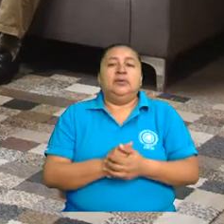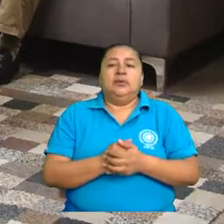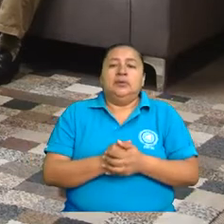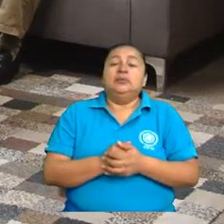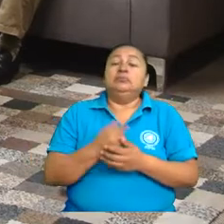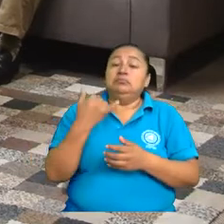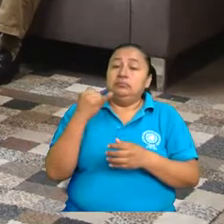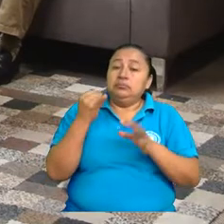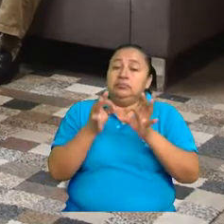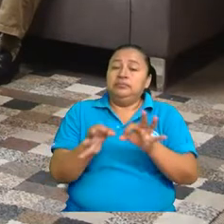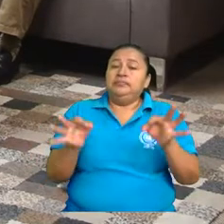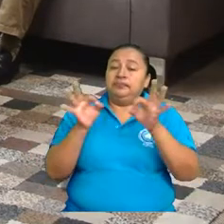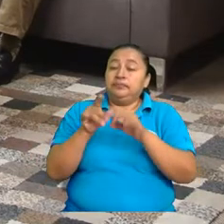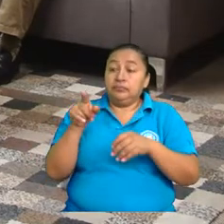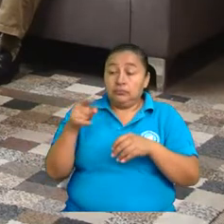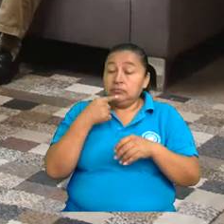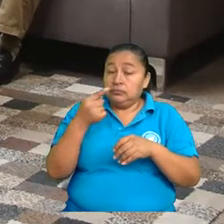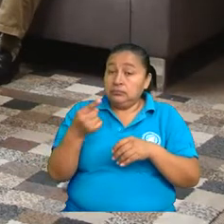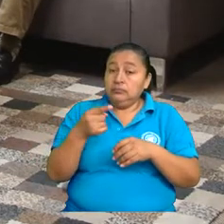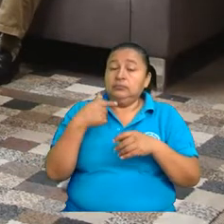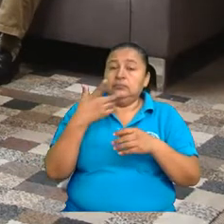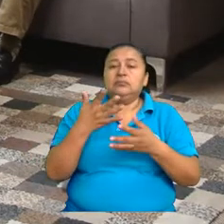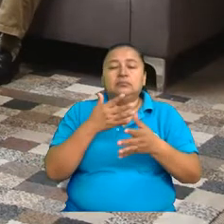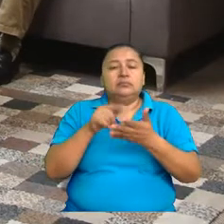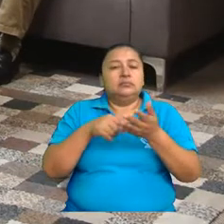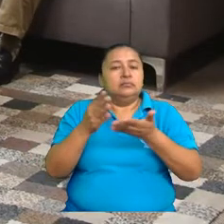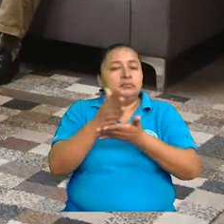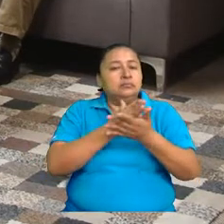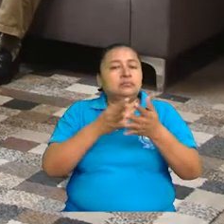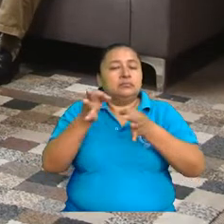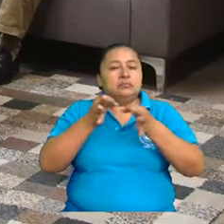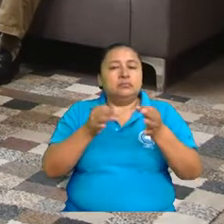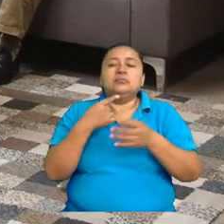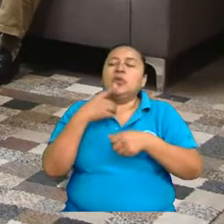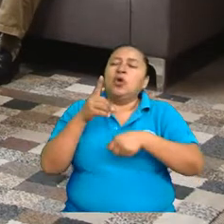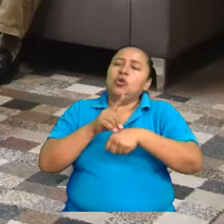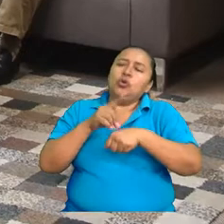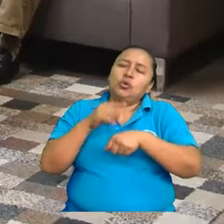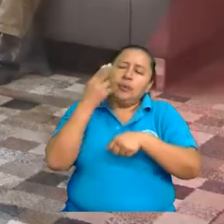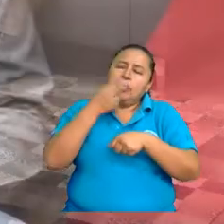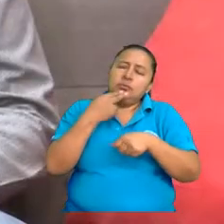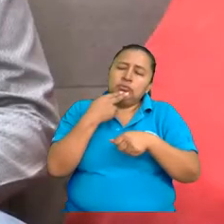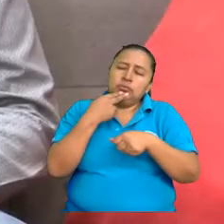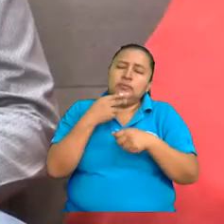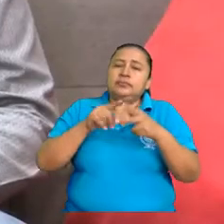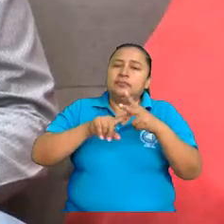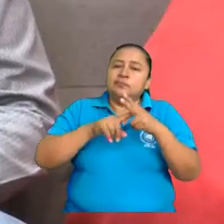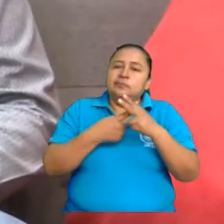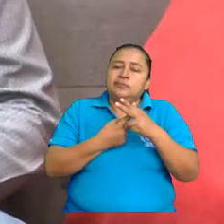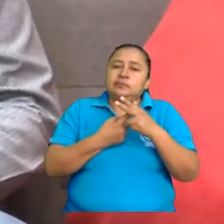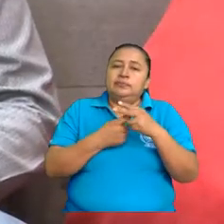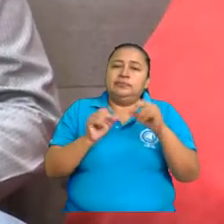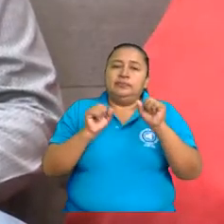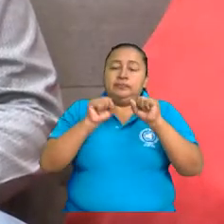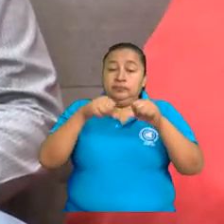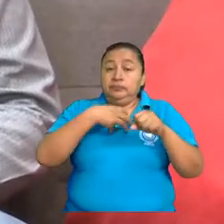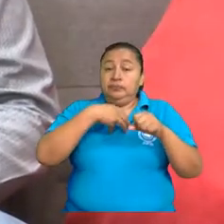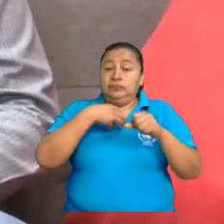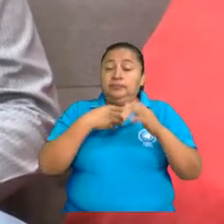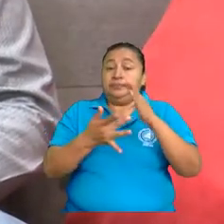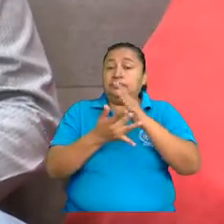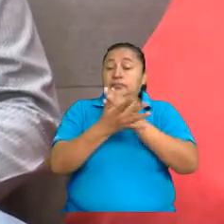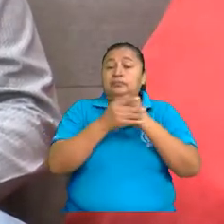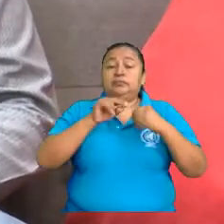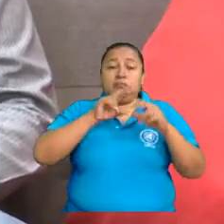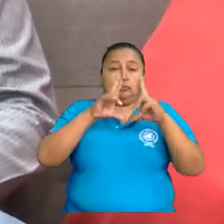es importante esa explicación que usted da, y también en referencia a lo que usted plantea, doctor. Le consulto, a partir de la capacidad tecnológica de nuestro